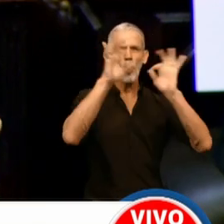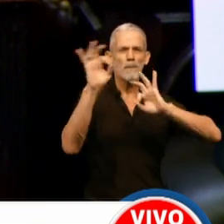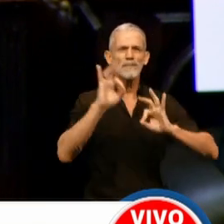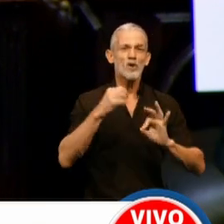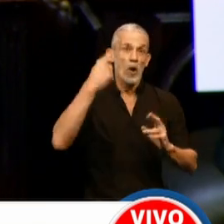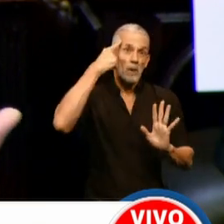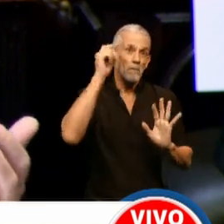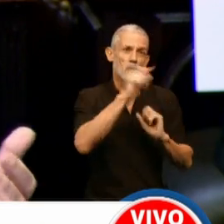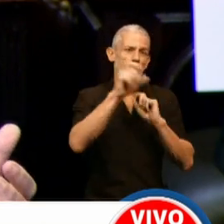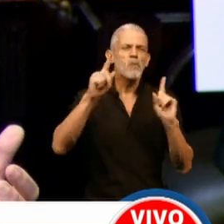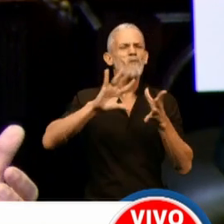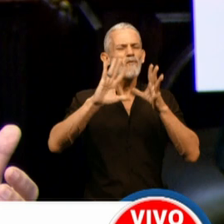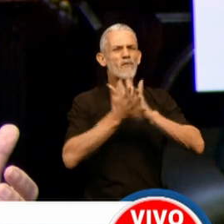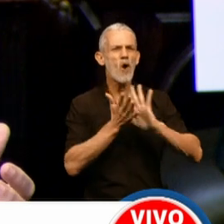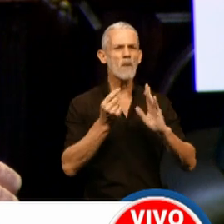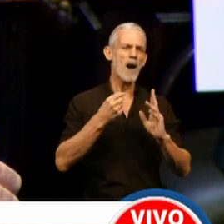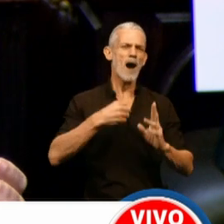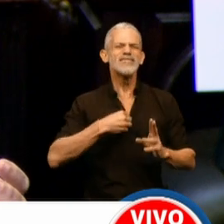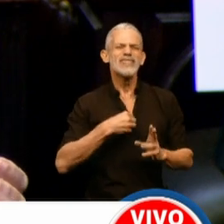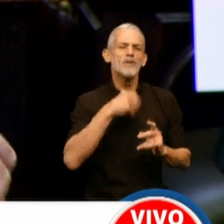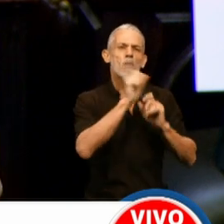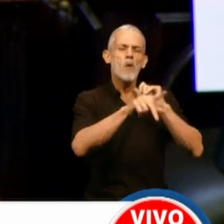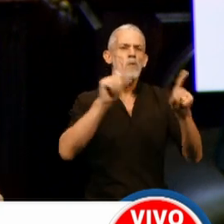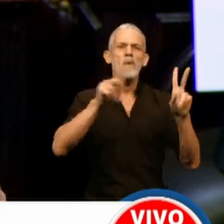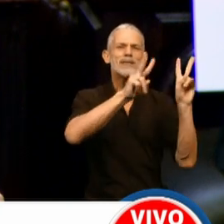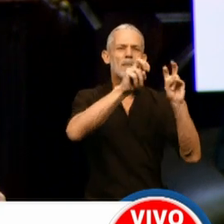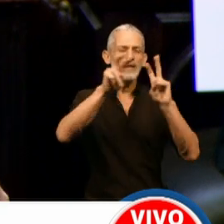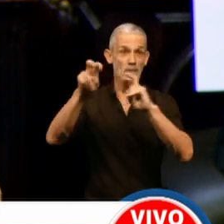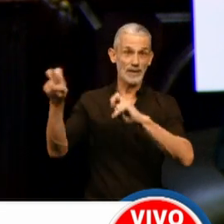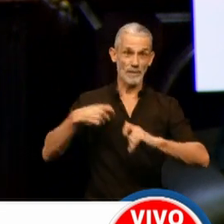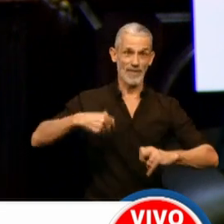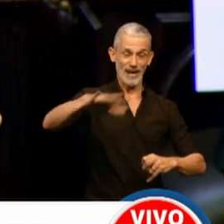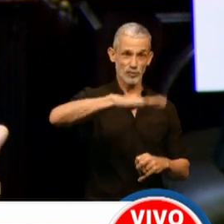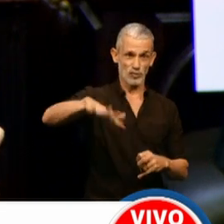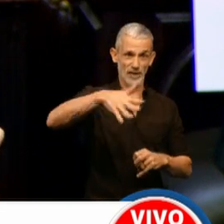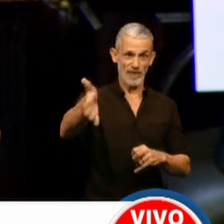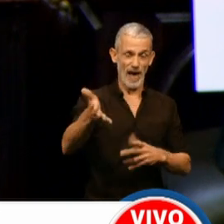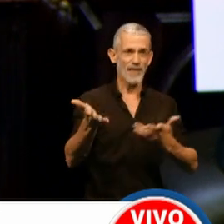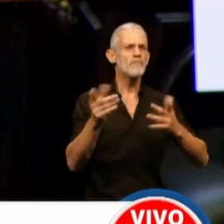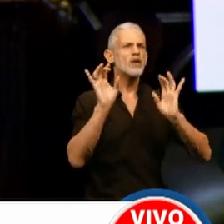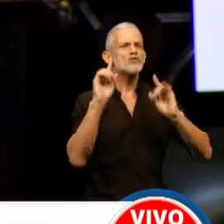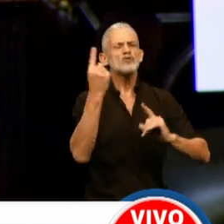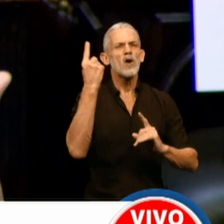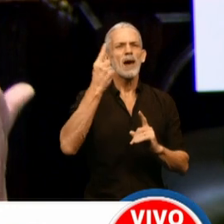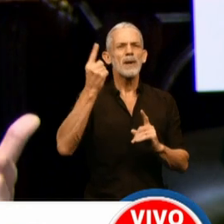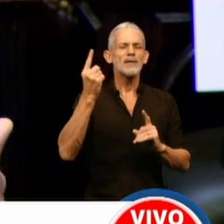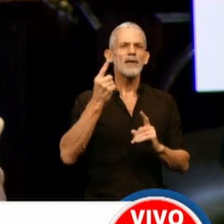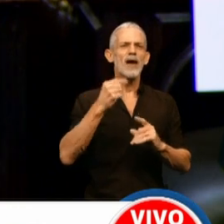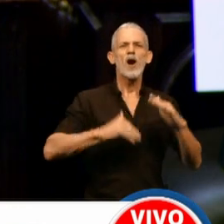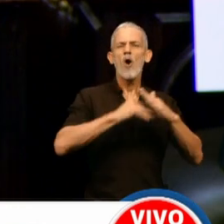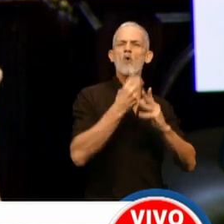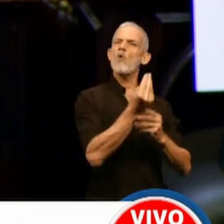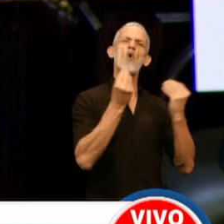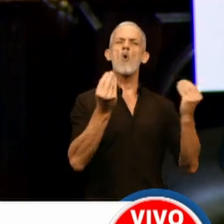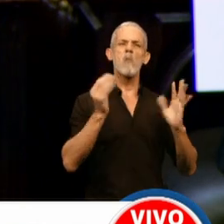padeceres esa manera de abrazar los diferentes temas que va atravesando la sociedad entonces no estamos hablando solamente de cupo no